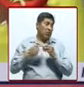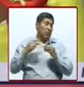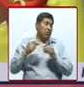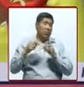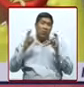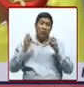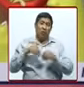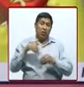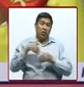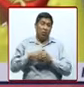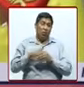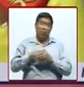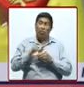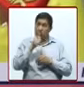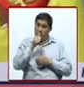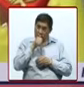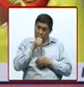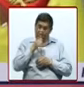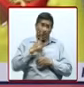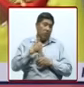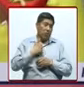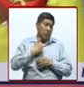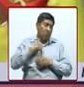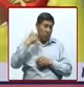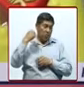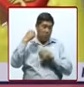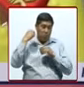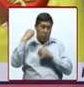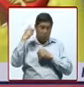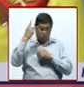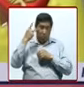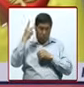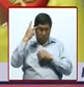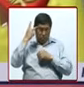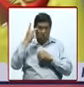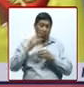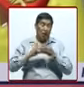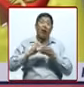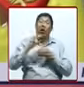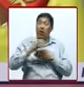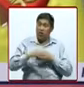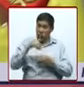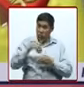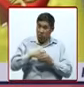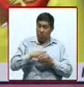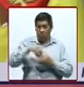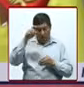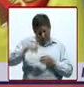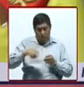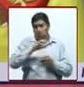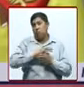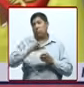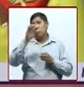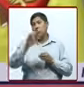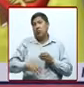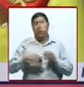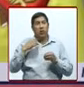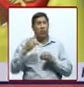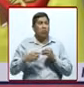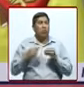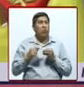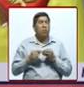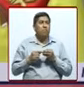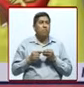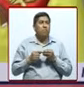primarias, priorizando lo que son las elecciones judiciales y, por supuesto, el calendario electoral que debe cumplirse respecto